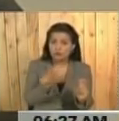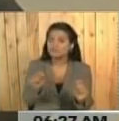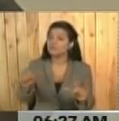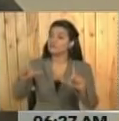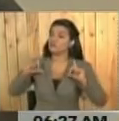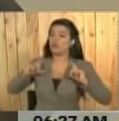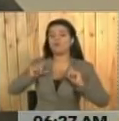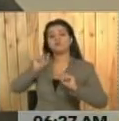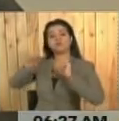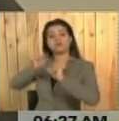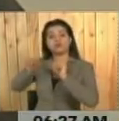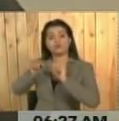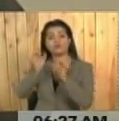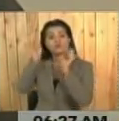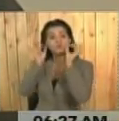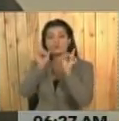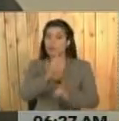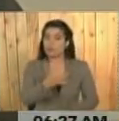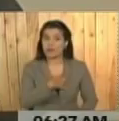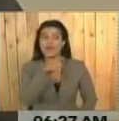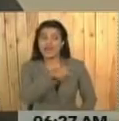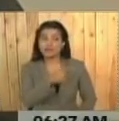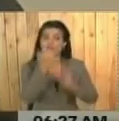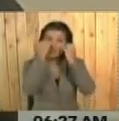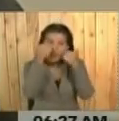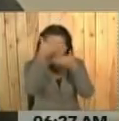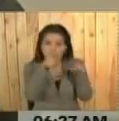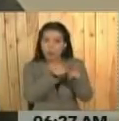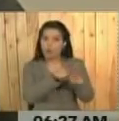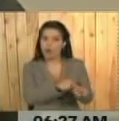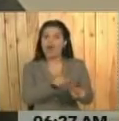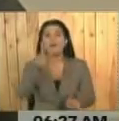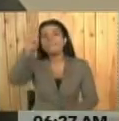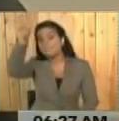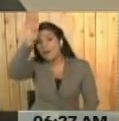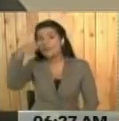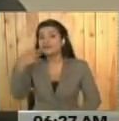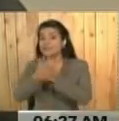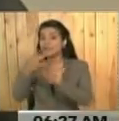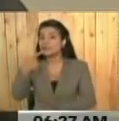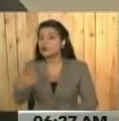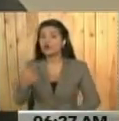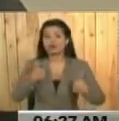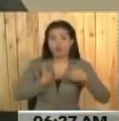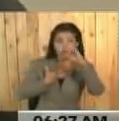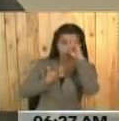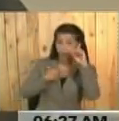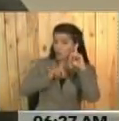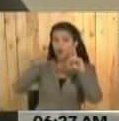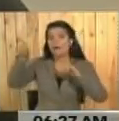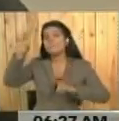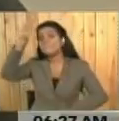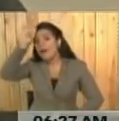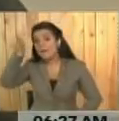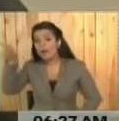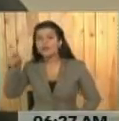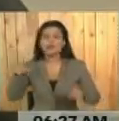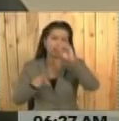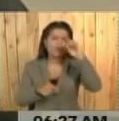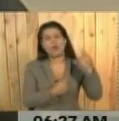vilipendiar para difamar es una forma de terrorismo El Papa no estamos hablando de diosdado cabello que ha sido atacado durante